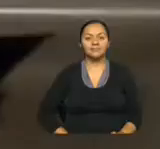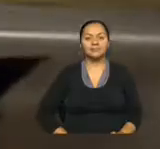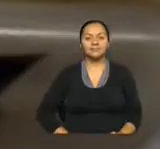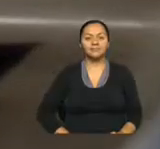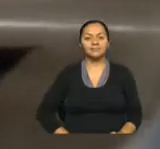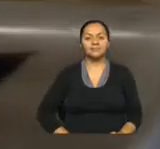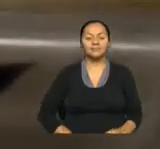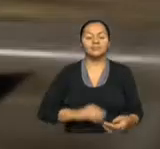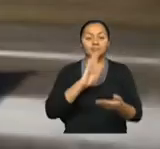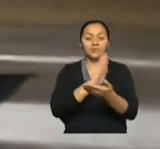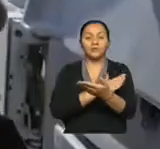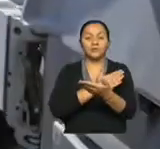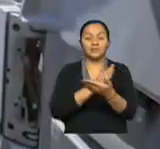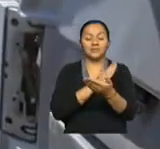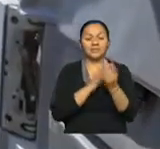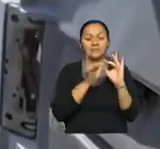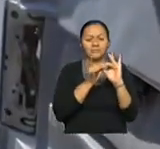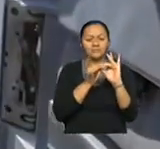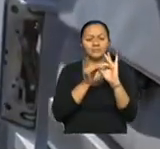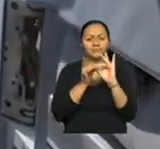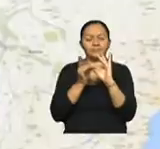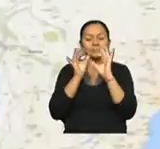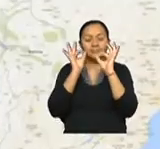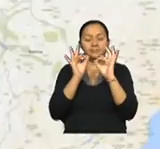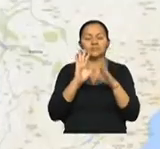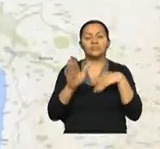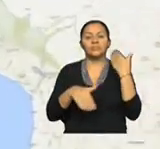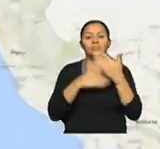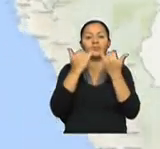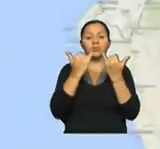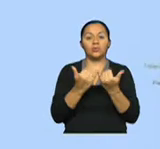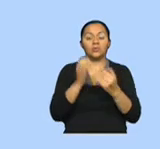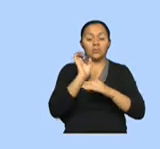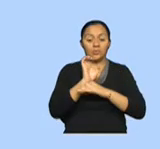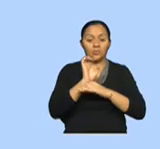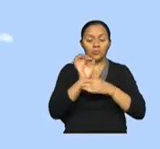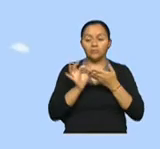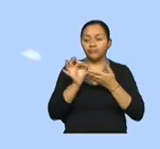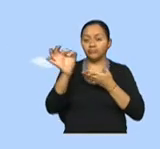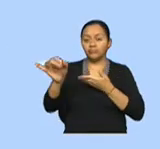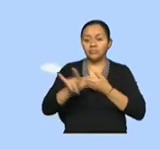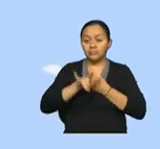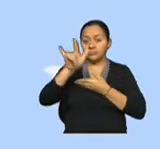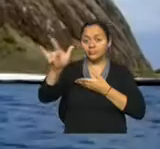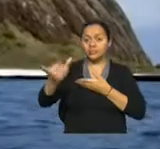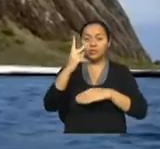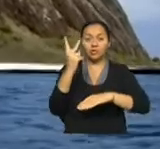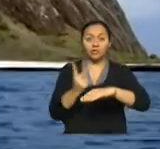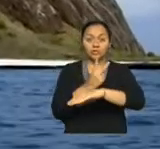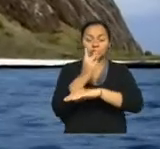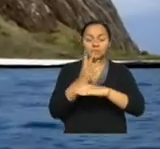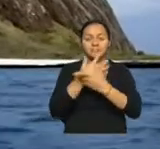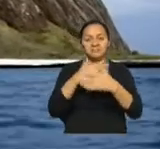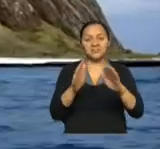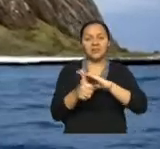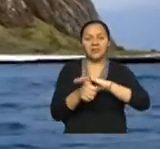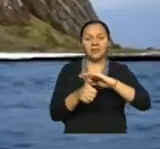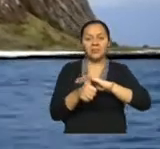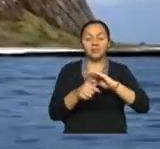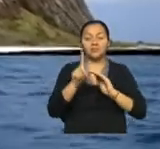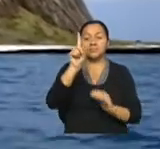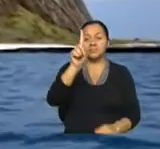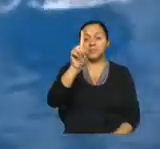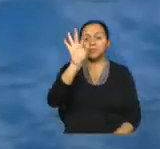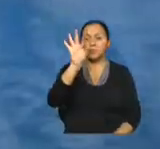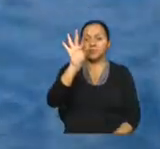A tan solo 2 horas de vuelo desde el Ecuador continental, se encuentra el archipiélago de Galápagos, que en 1959